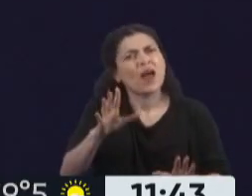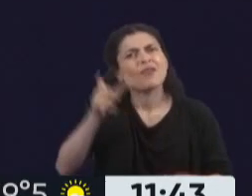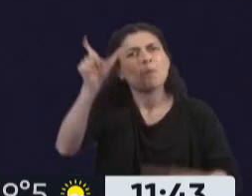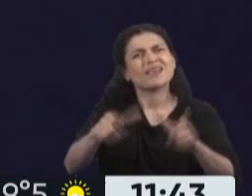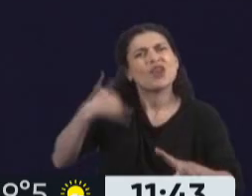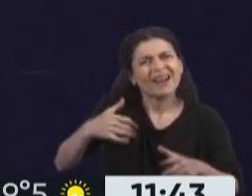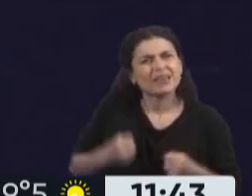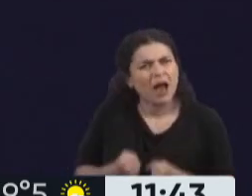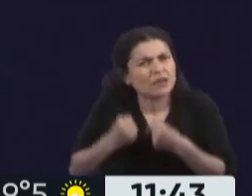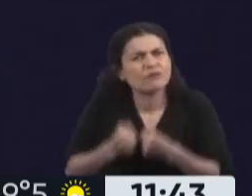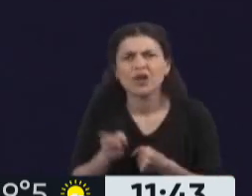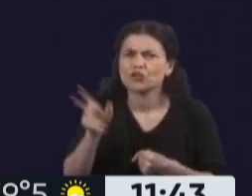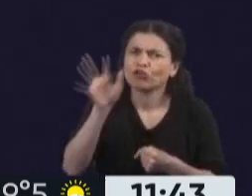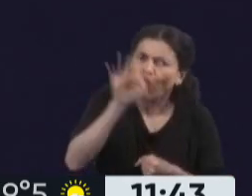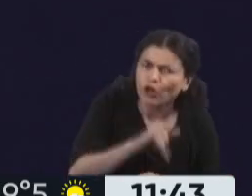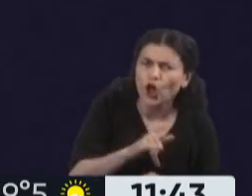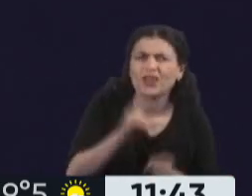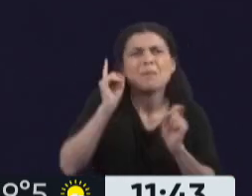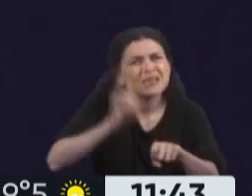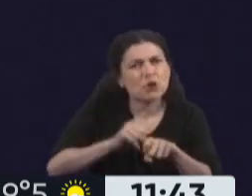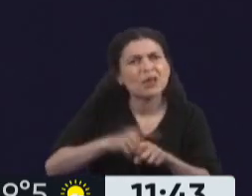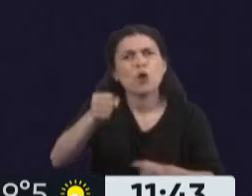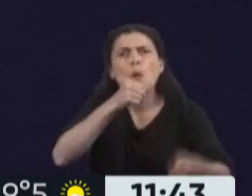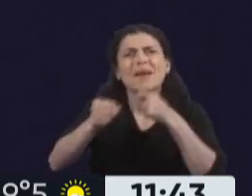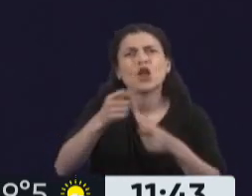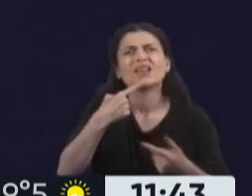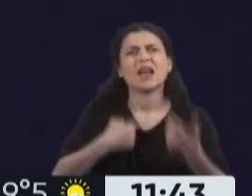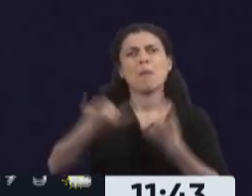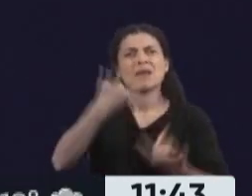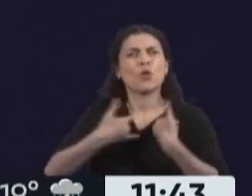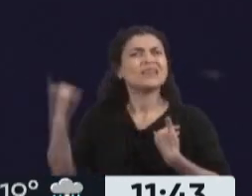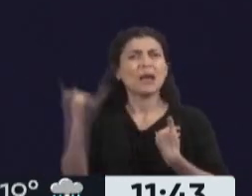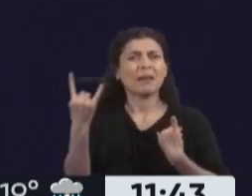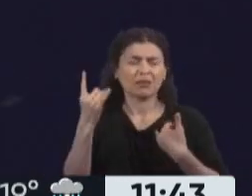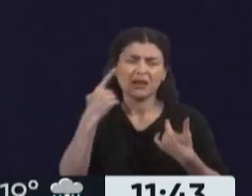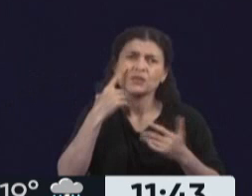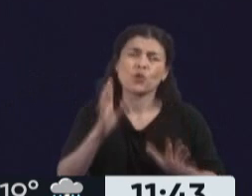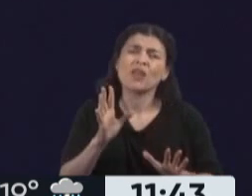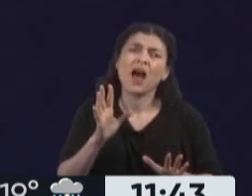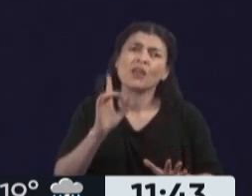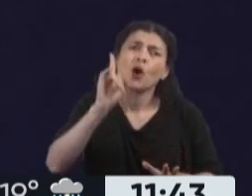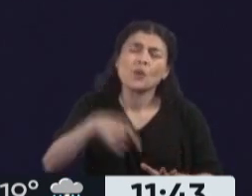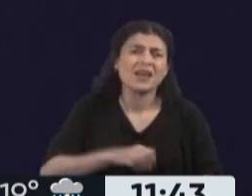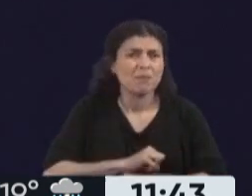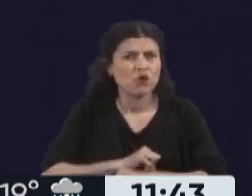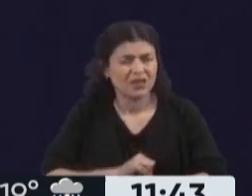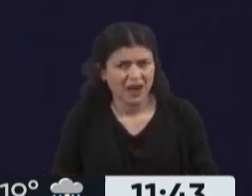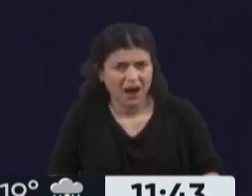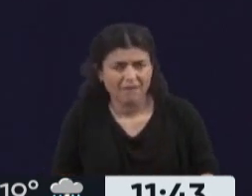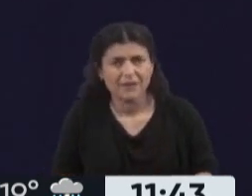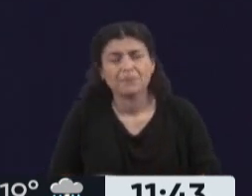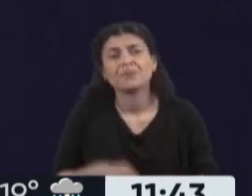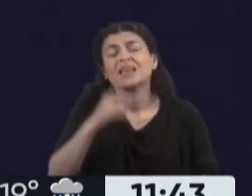un sector que informa miente, y la verdad es que no es sano para nadie. Eso es lo que pensamos. Si eso deviene de que no